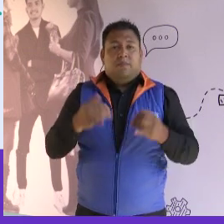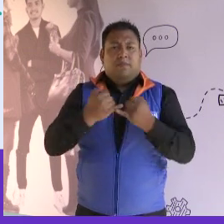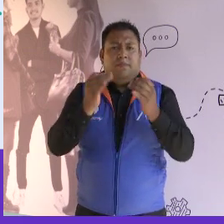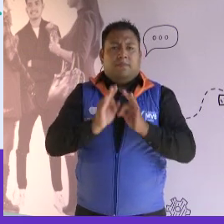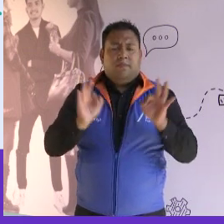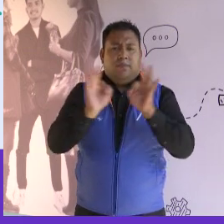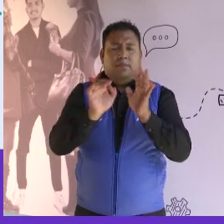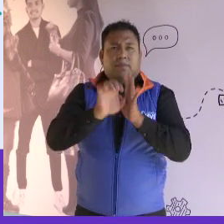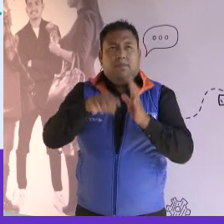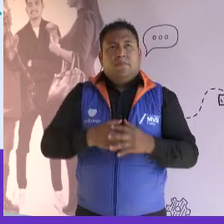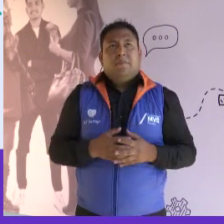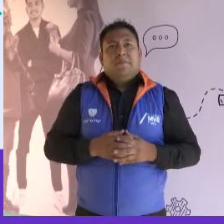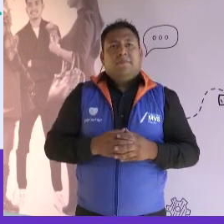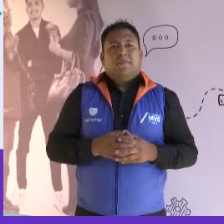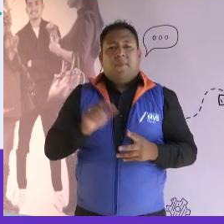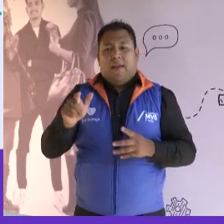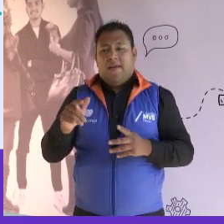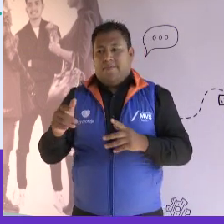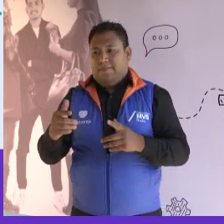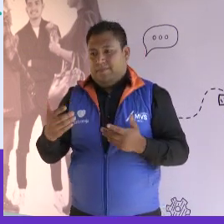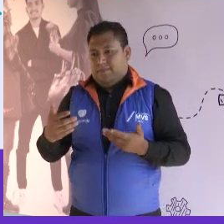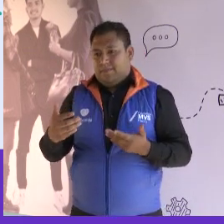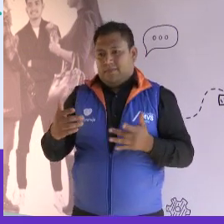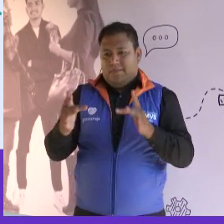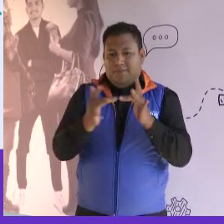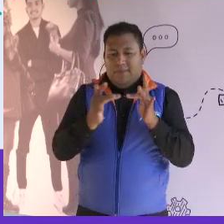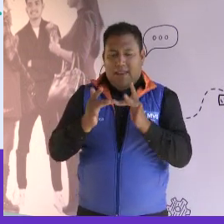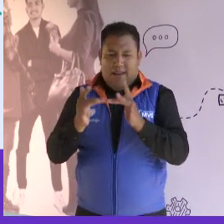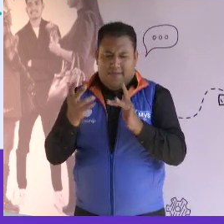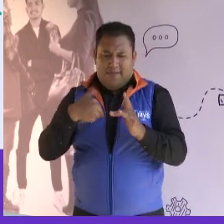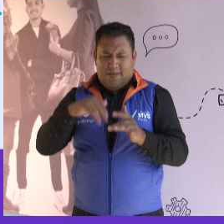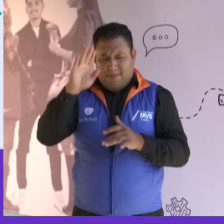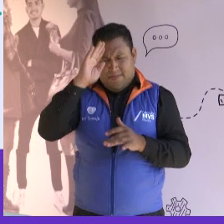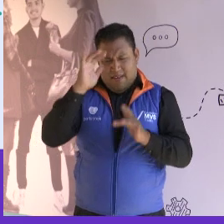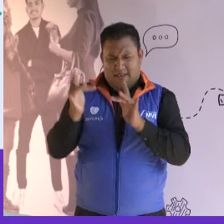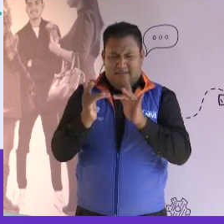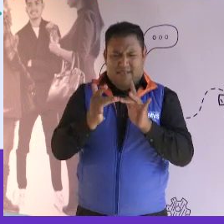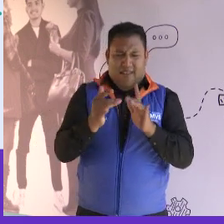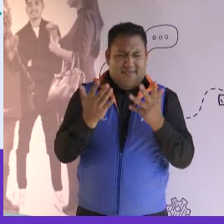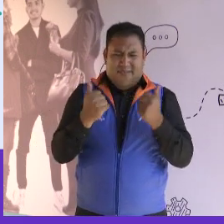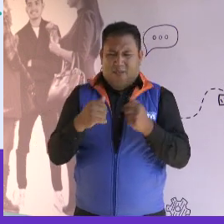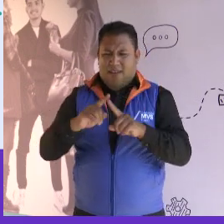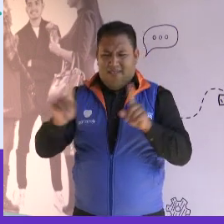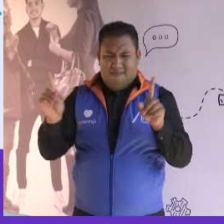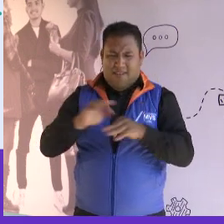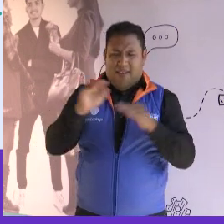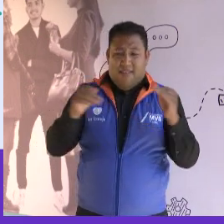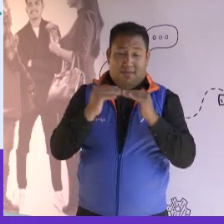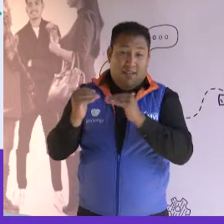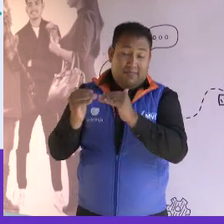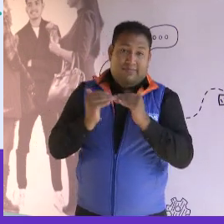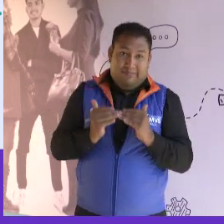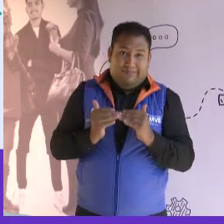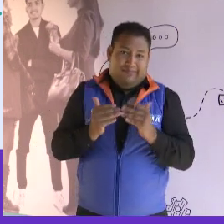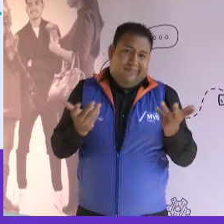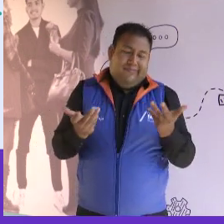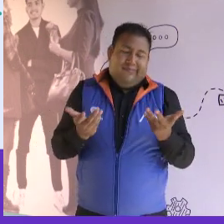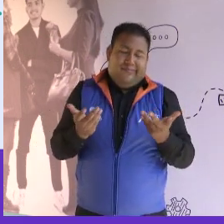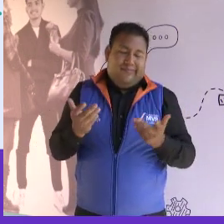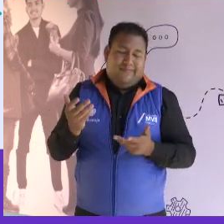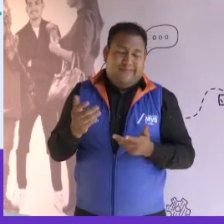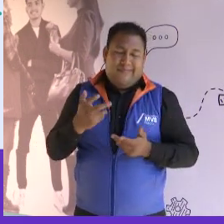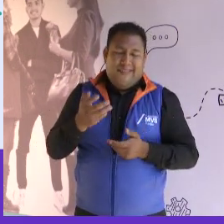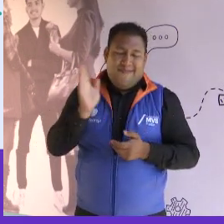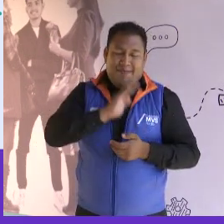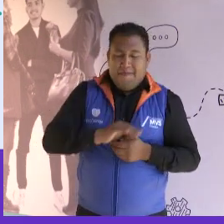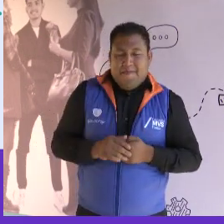una red no va a haber diferencias, pues es pensar que estamos en otro tipo de sociedad. Es parte de la convivencia humana, las